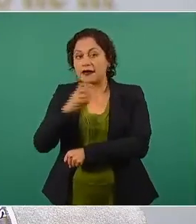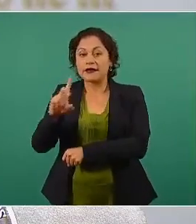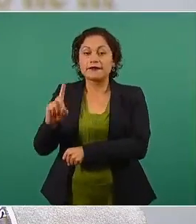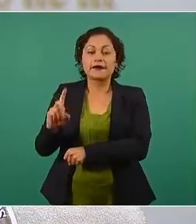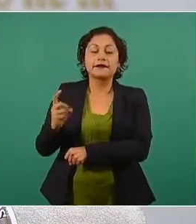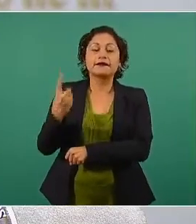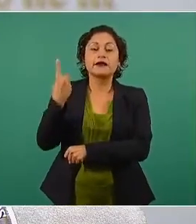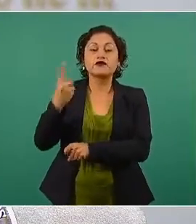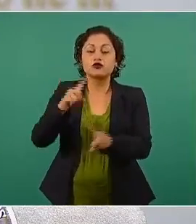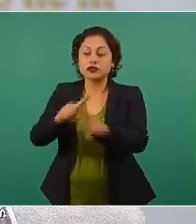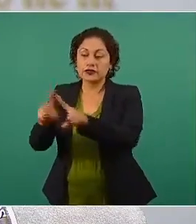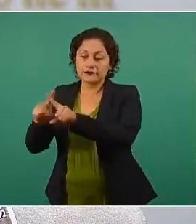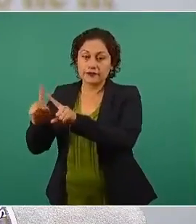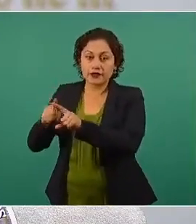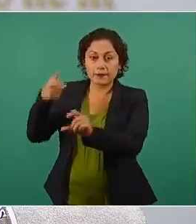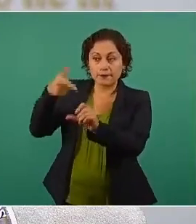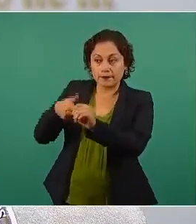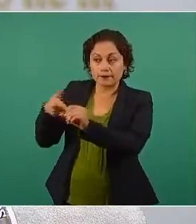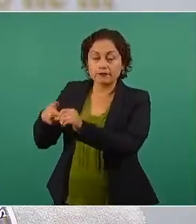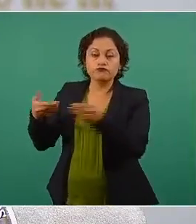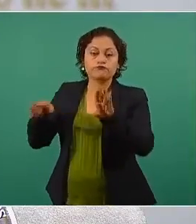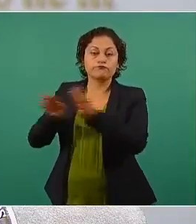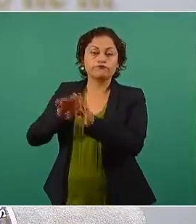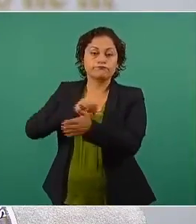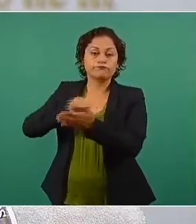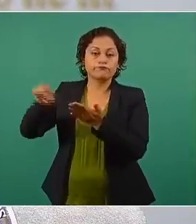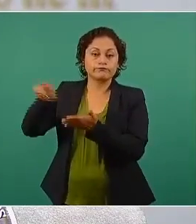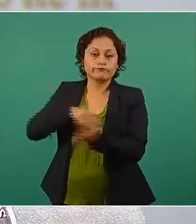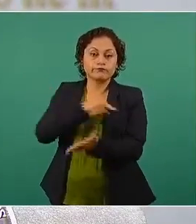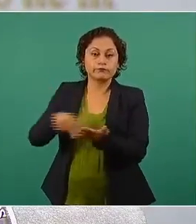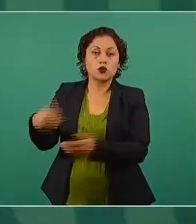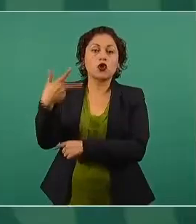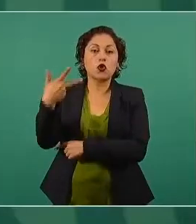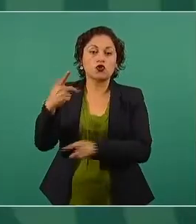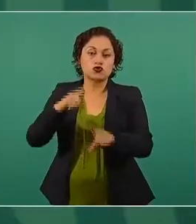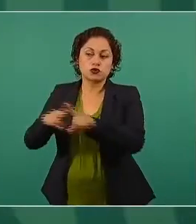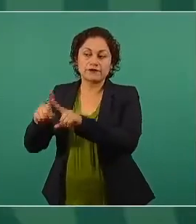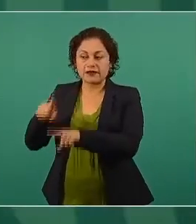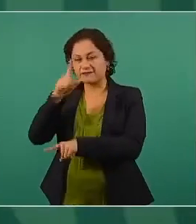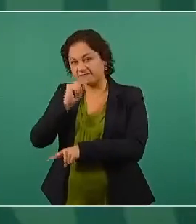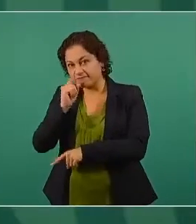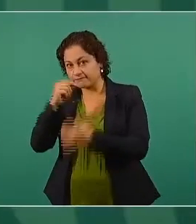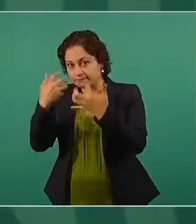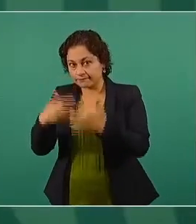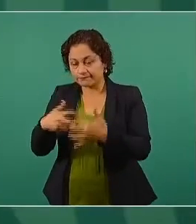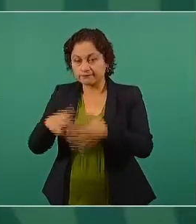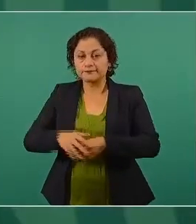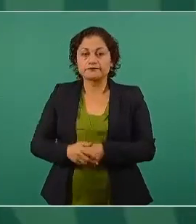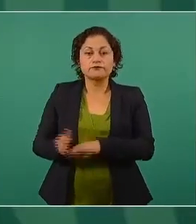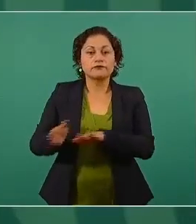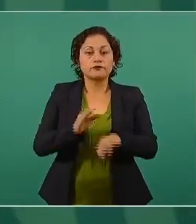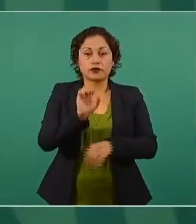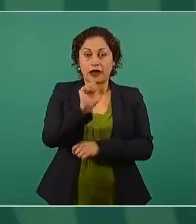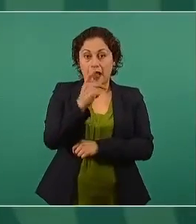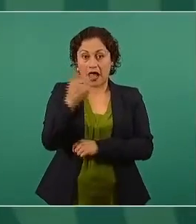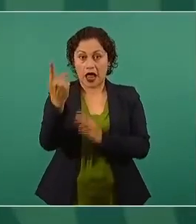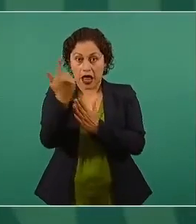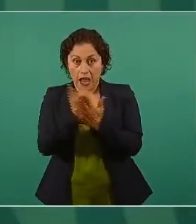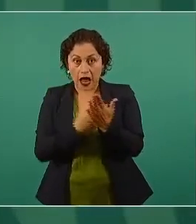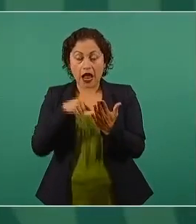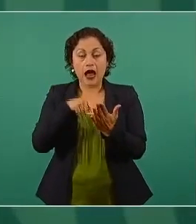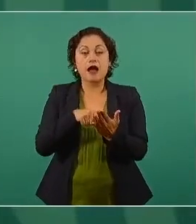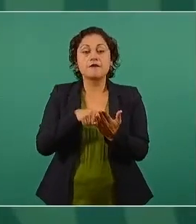de combustible y se inmovilizaron 8 por diversas irregularidades. En la app Litro por Litro, los precios más bajos